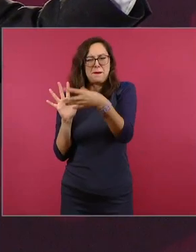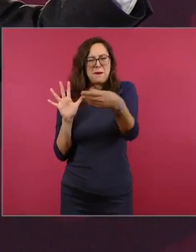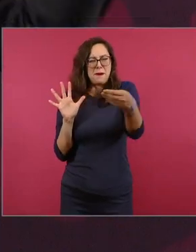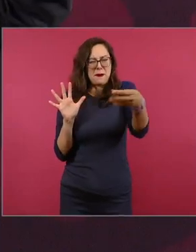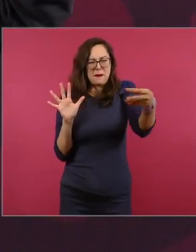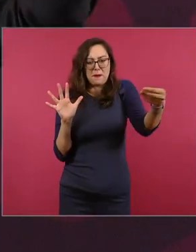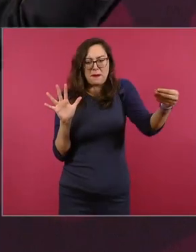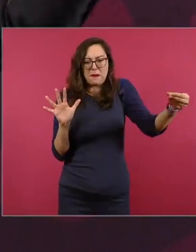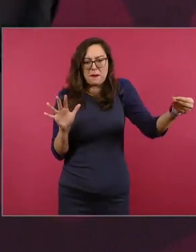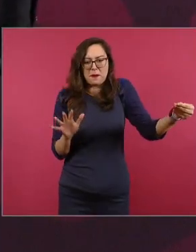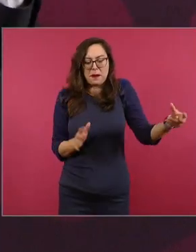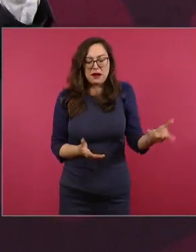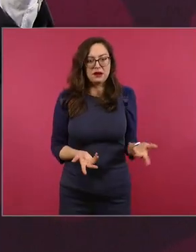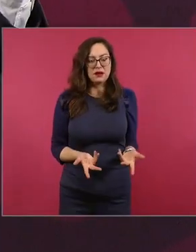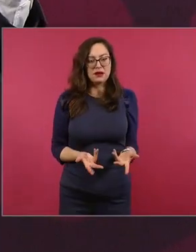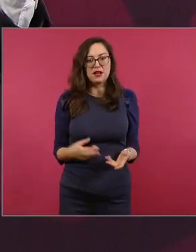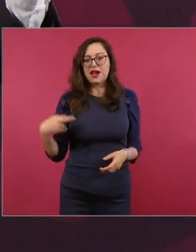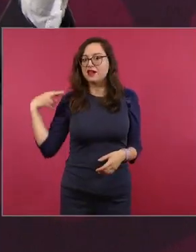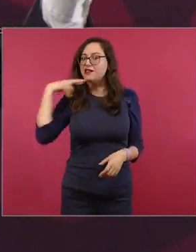o sea, no